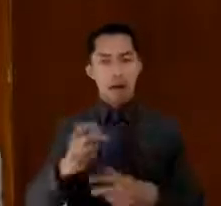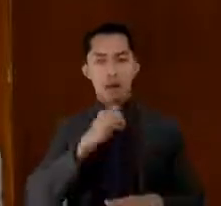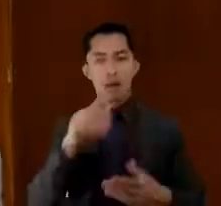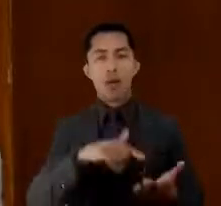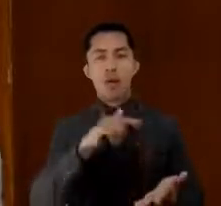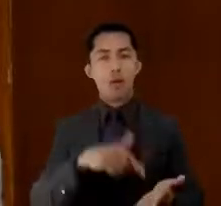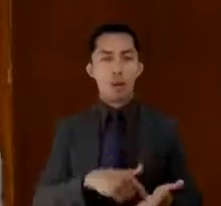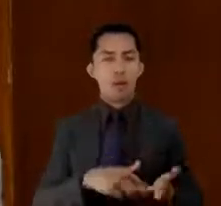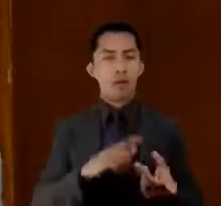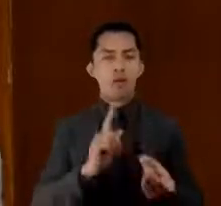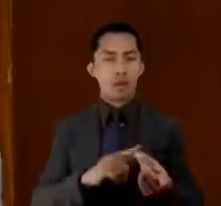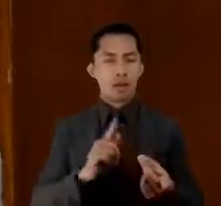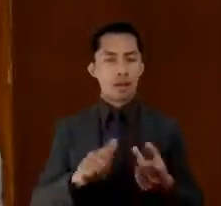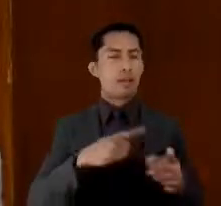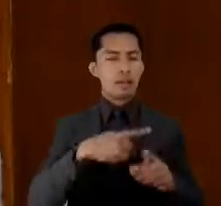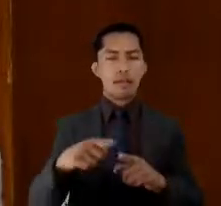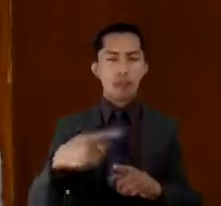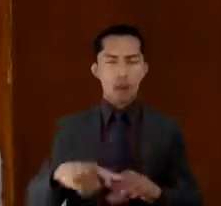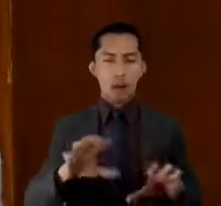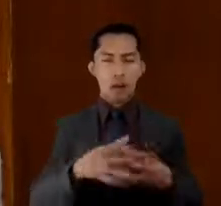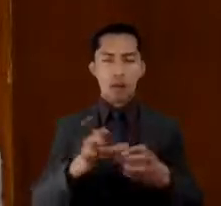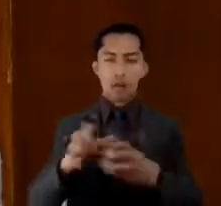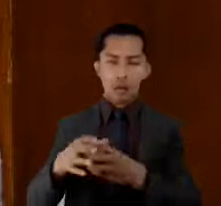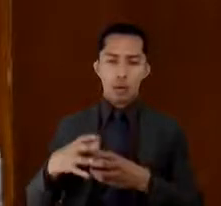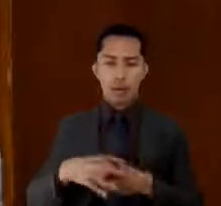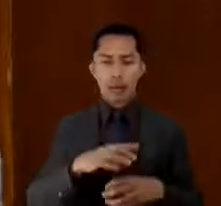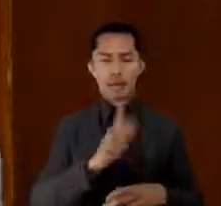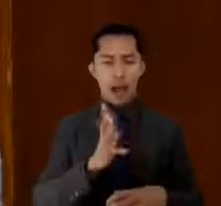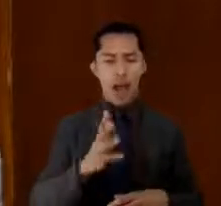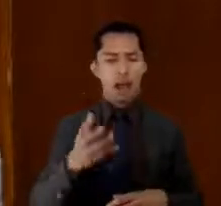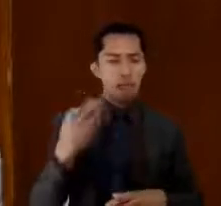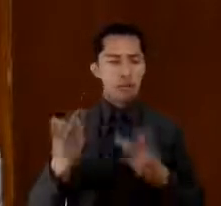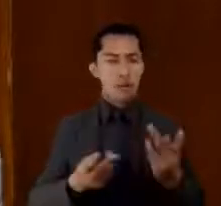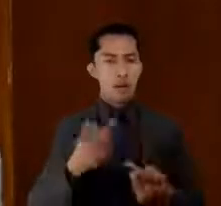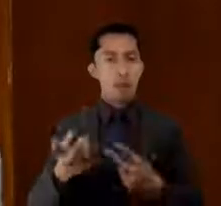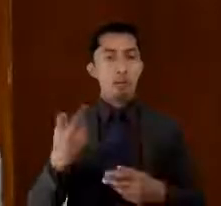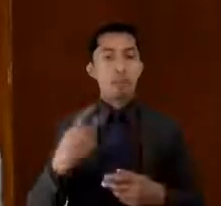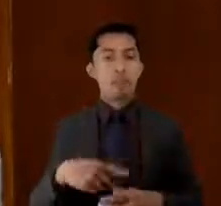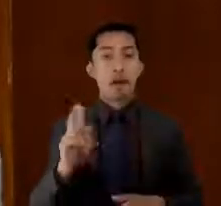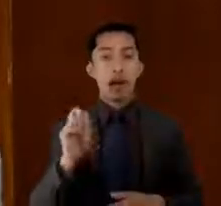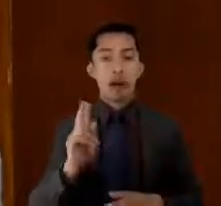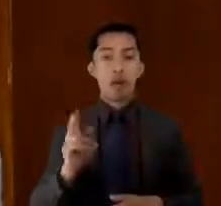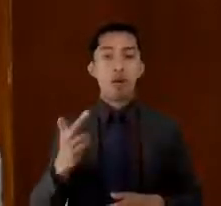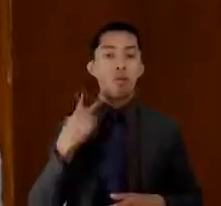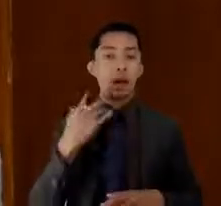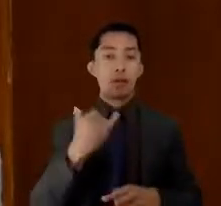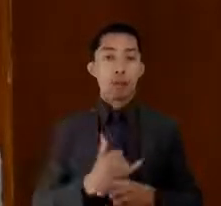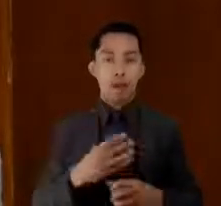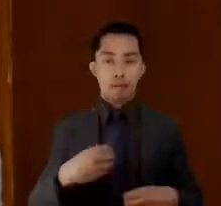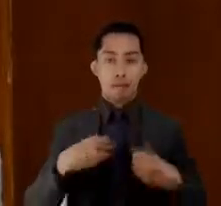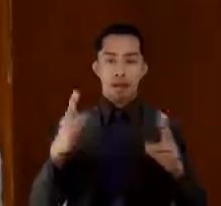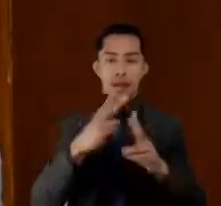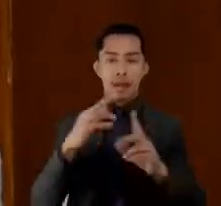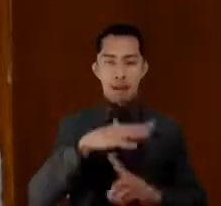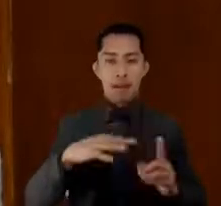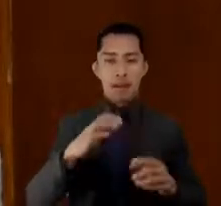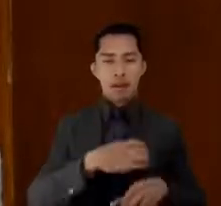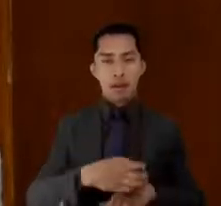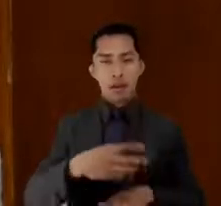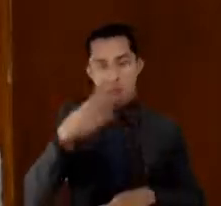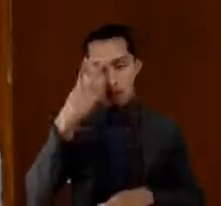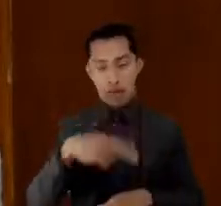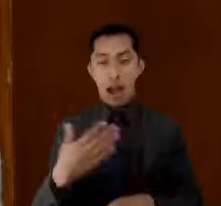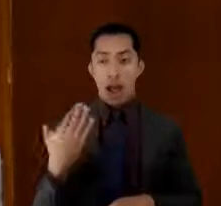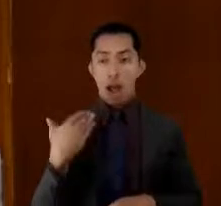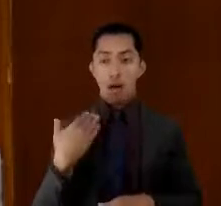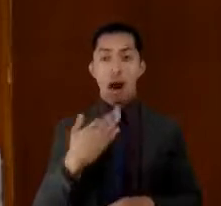ubicados en distintas comunidades y, sin embargo, la Procuraduría de Medio Ambiente del Estado de México, hasta el